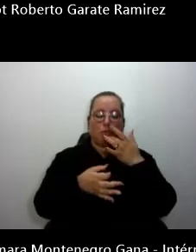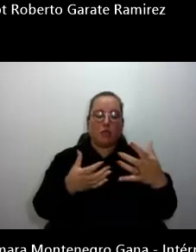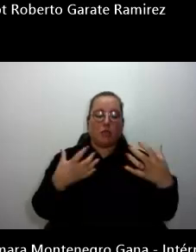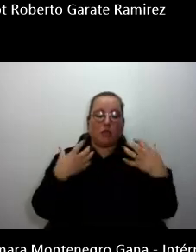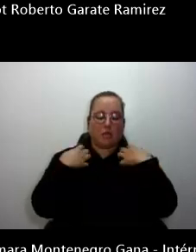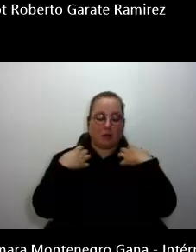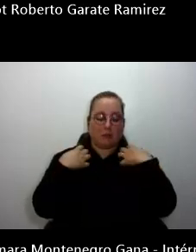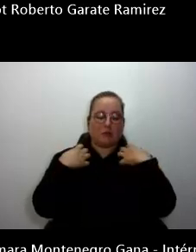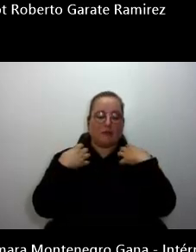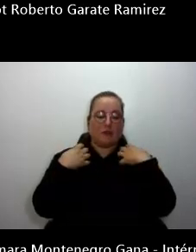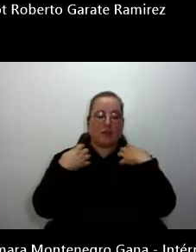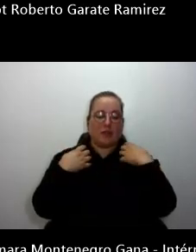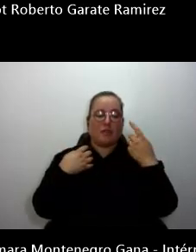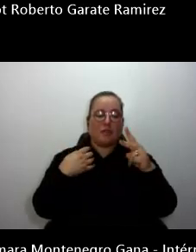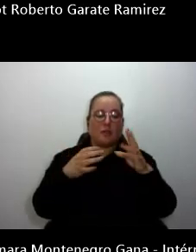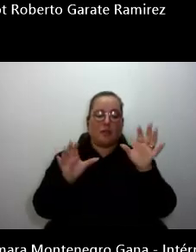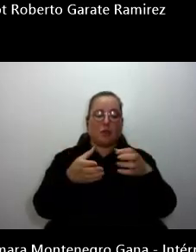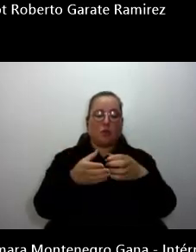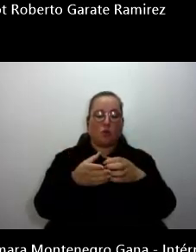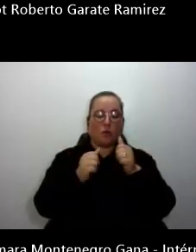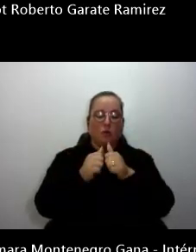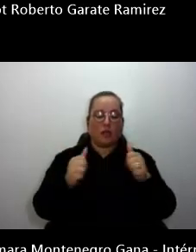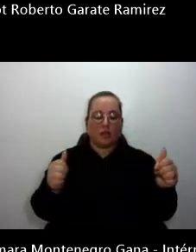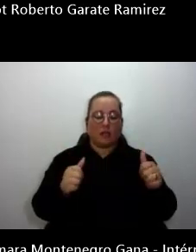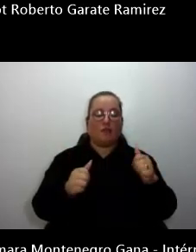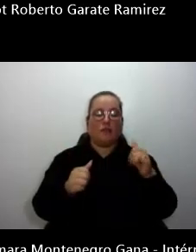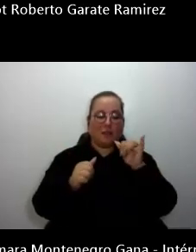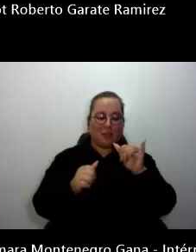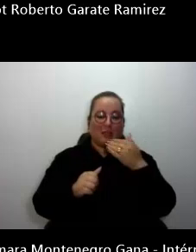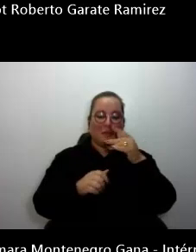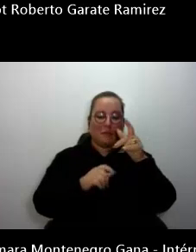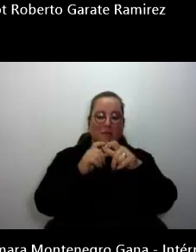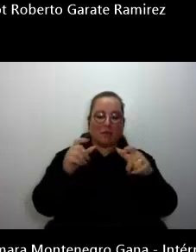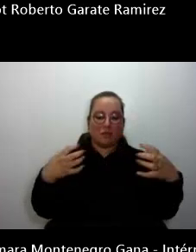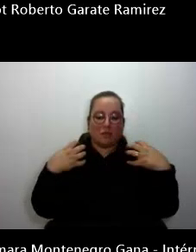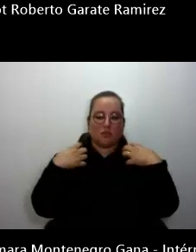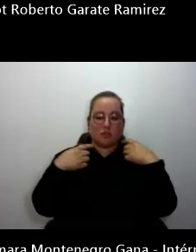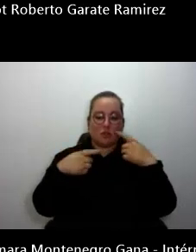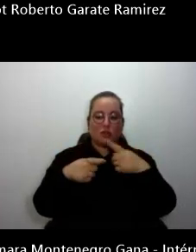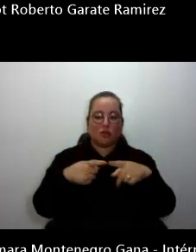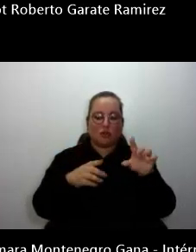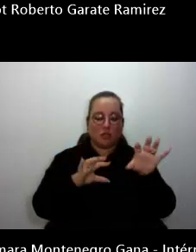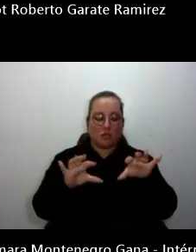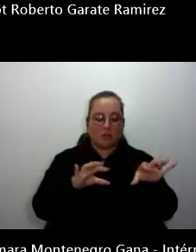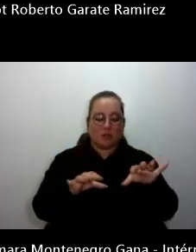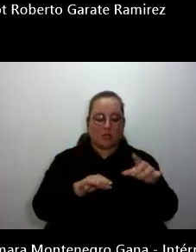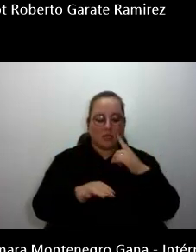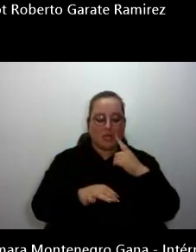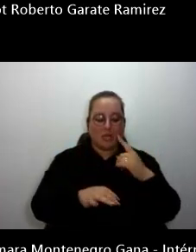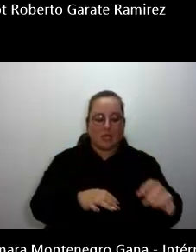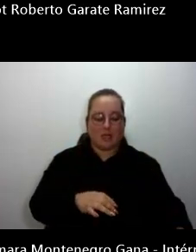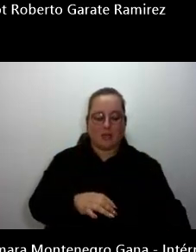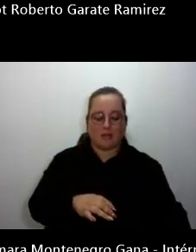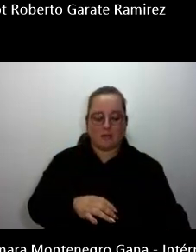responsabilidades de los equipos directivos y de los sostenedores. Otro elemento que aparecía, ¿cierto?,